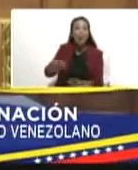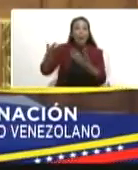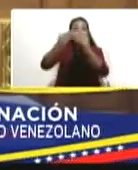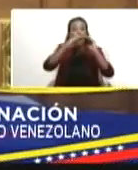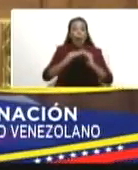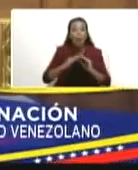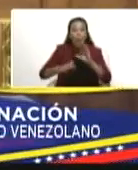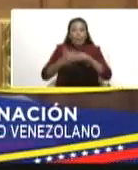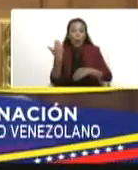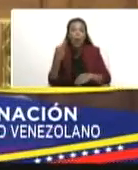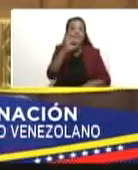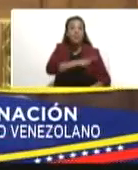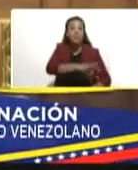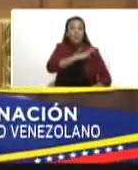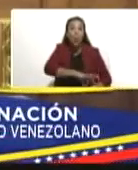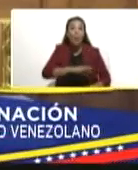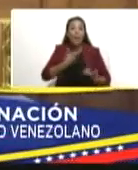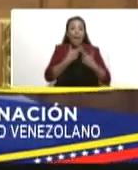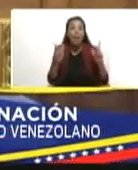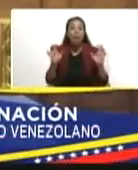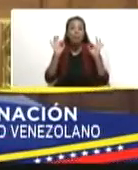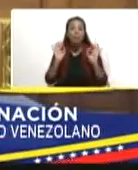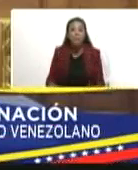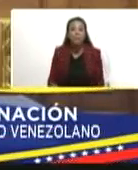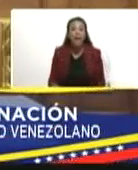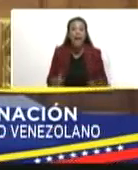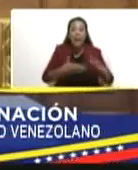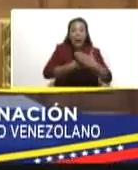y de un nuevo socialismo libertario